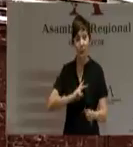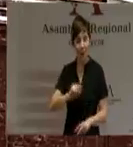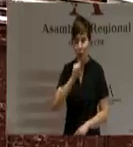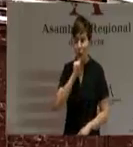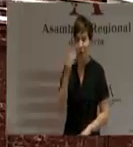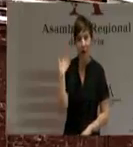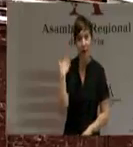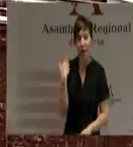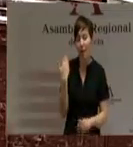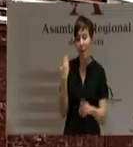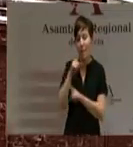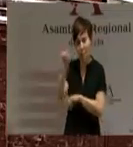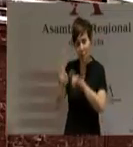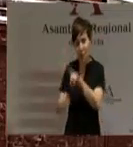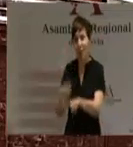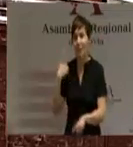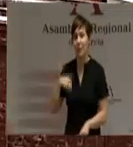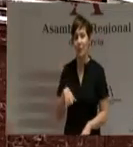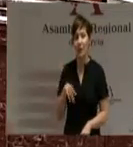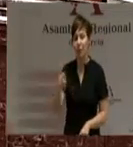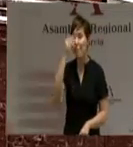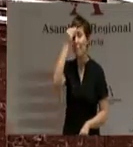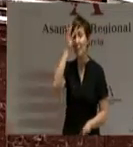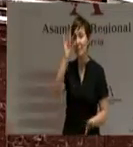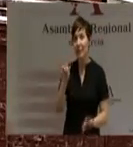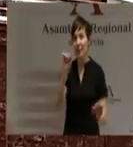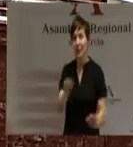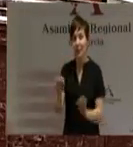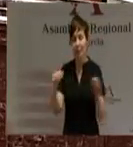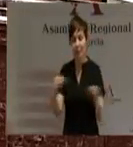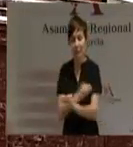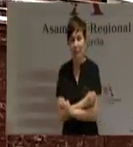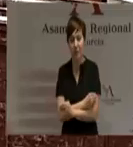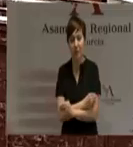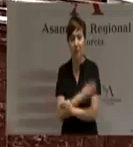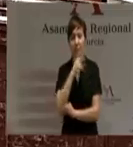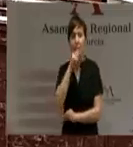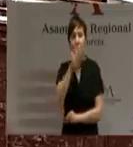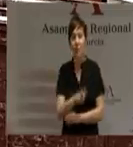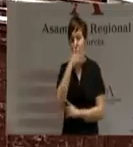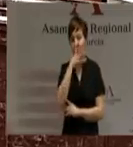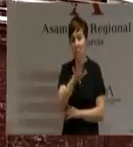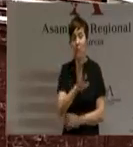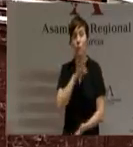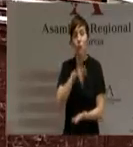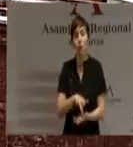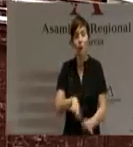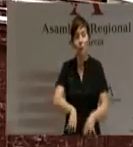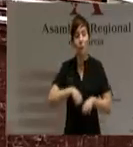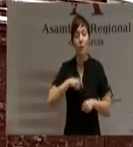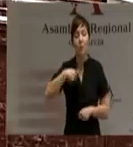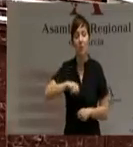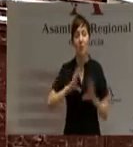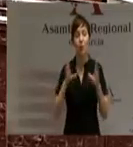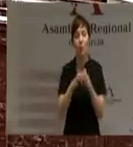lo que piensan y eso es lo que de verdad defienden, ustedes impiden que una persona imputada llegue a presidente de la comunidad autónoma y, sin embargo,